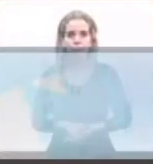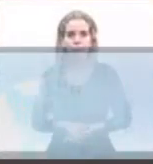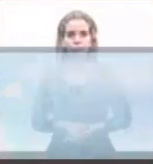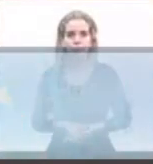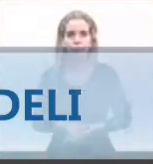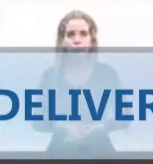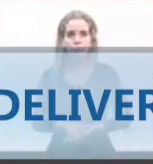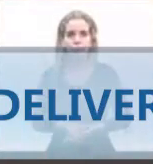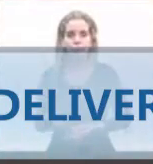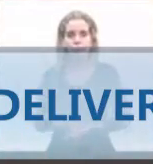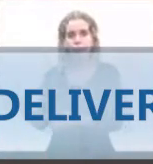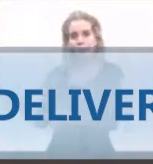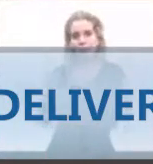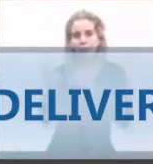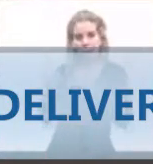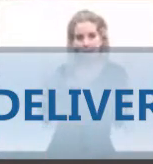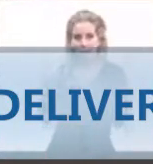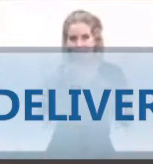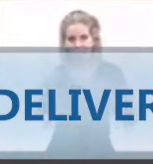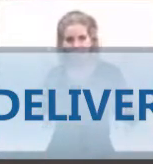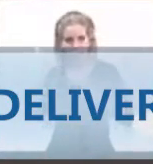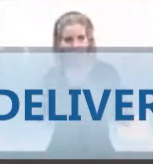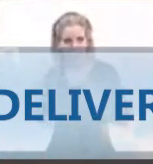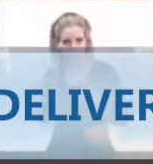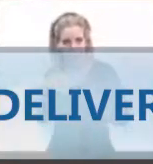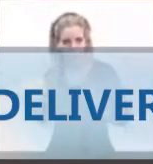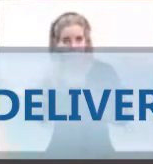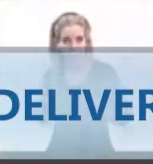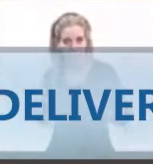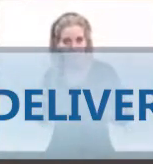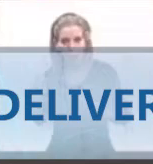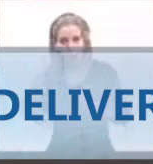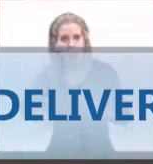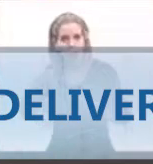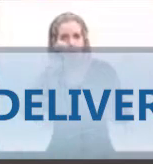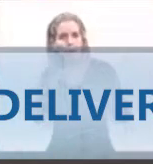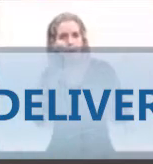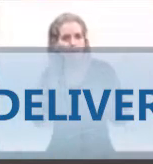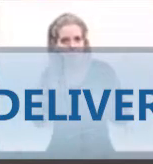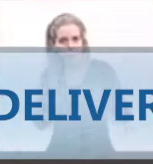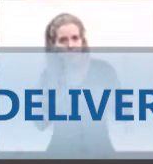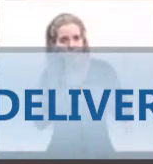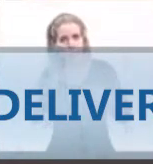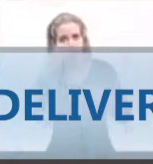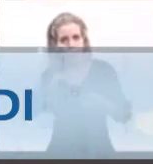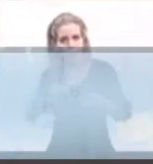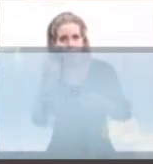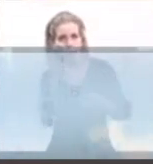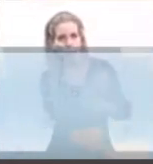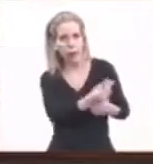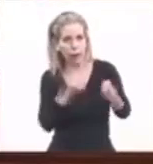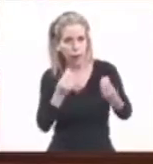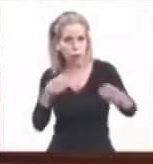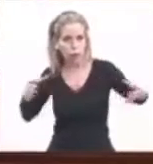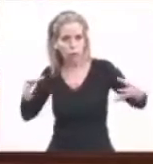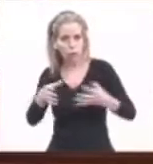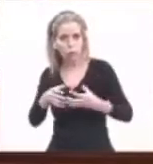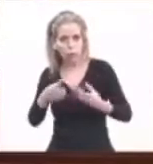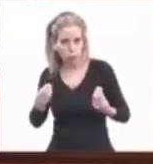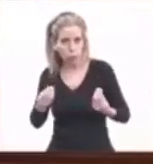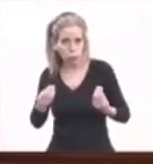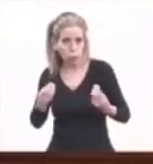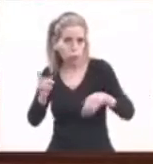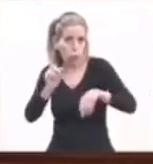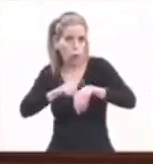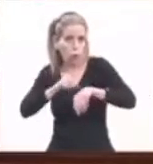Bueno, ahora va a tener, porque me dicen acá por secretaría que van a dar la discusión ahora y después se retiran. Entonces, lo que pueden hacer es